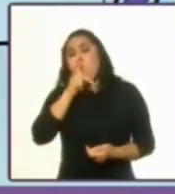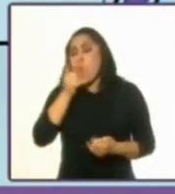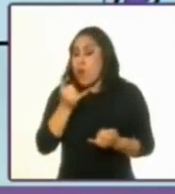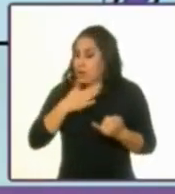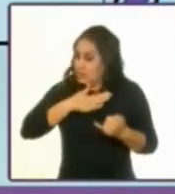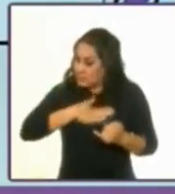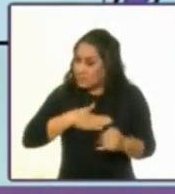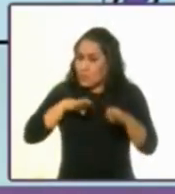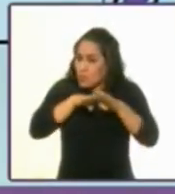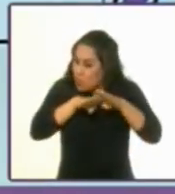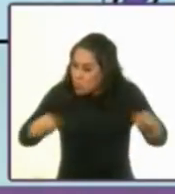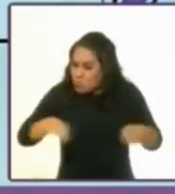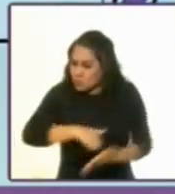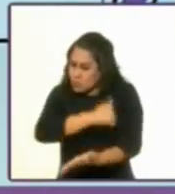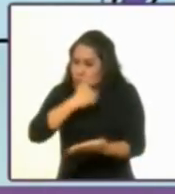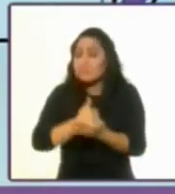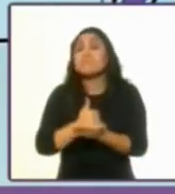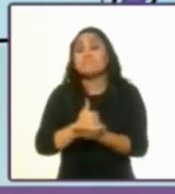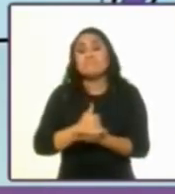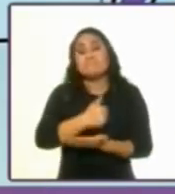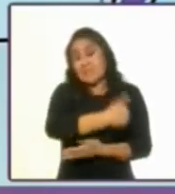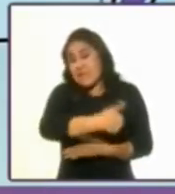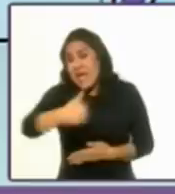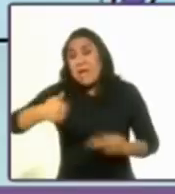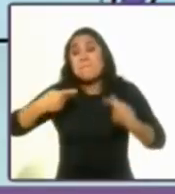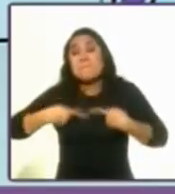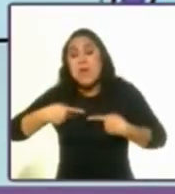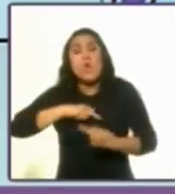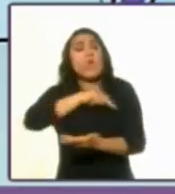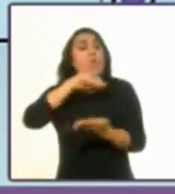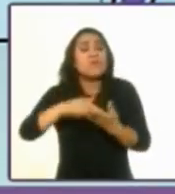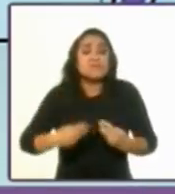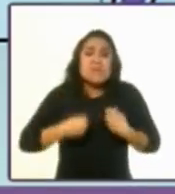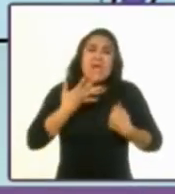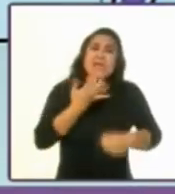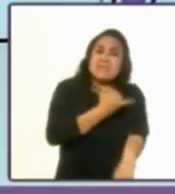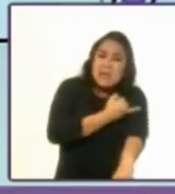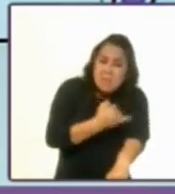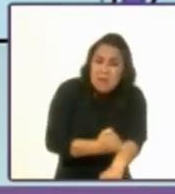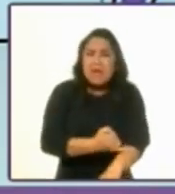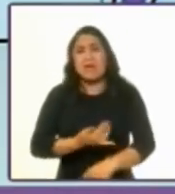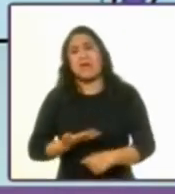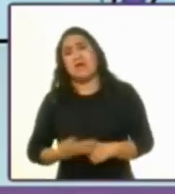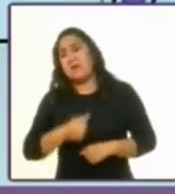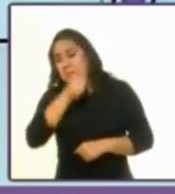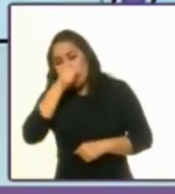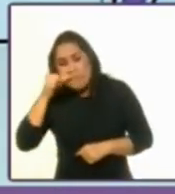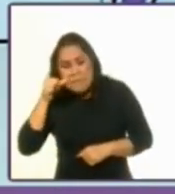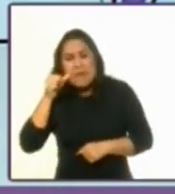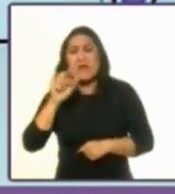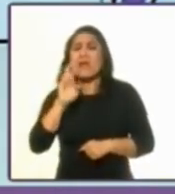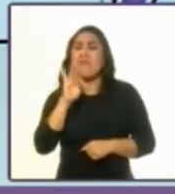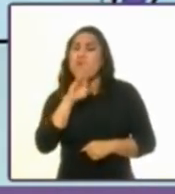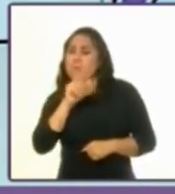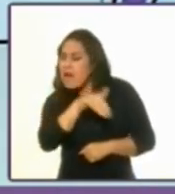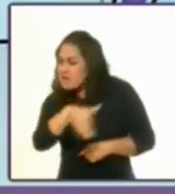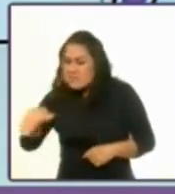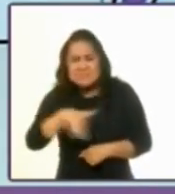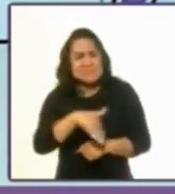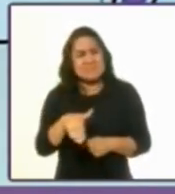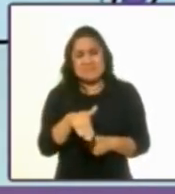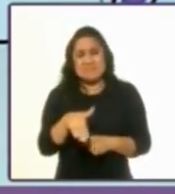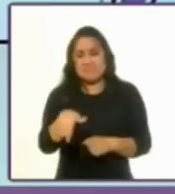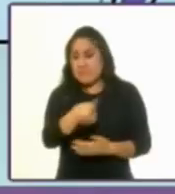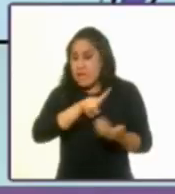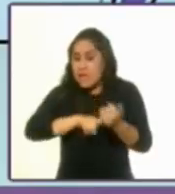en la ciudad es que cada persona sin importar donde viva sea iztapalapa benito juárez reforma lo más tenga acceso a agua